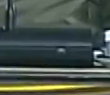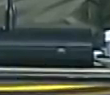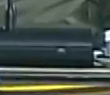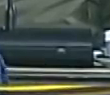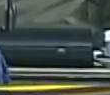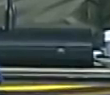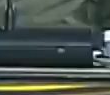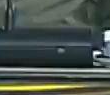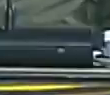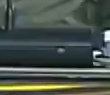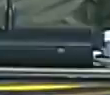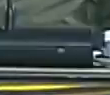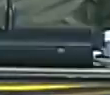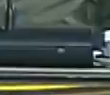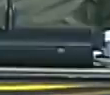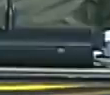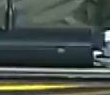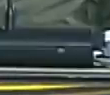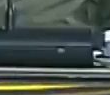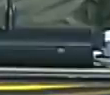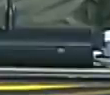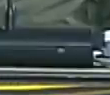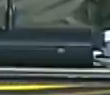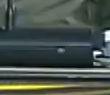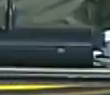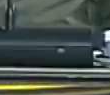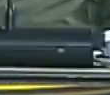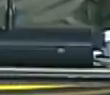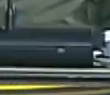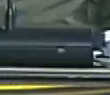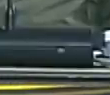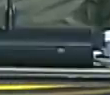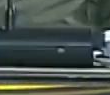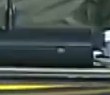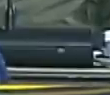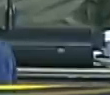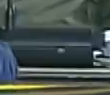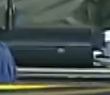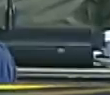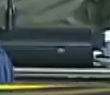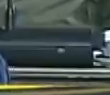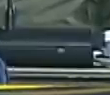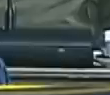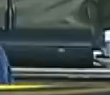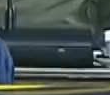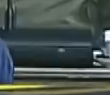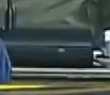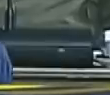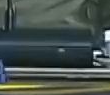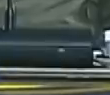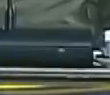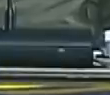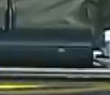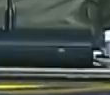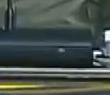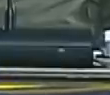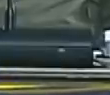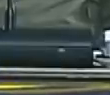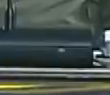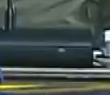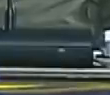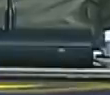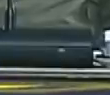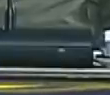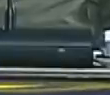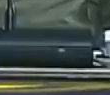necesidad de nuestro pueblo. Y esas son cosas que nosotros en Revolución no podemos permitir que se repitan ni más nunca vuelva a ocurrir. Y